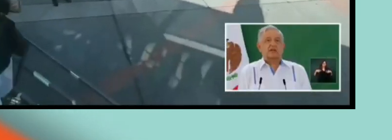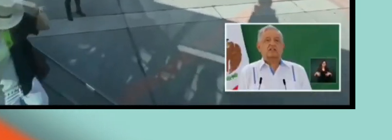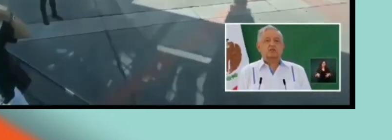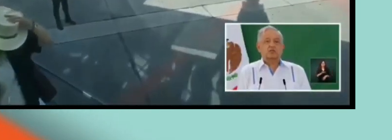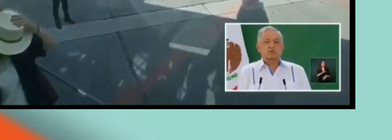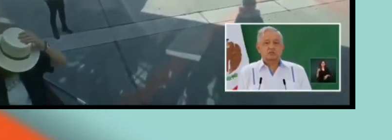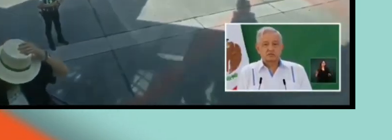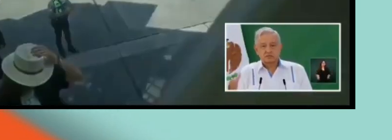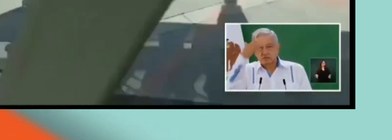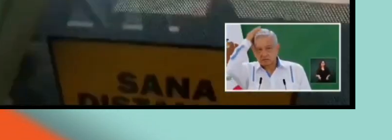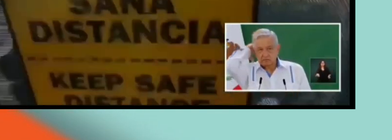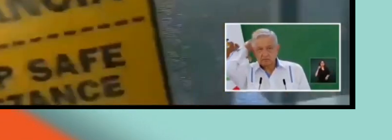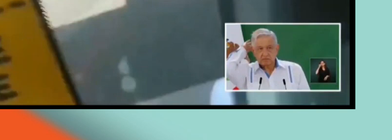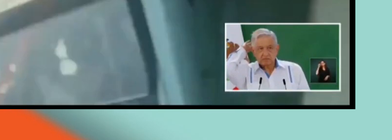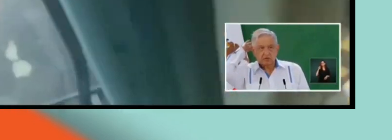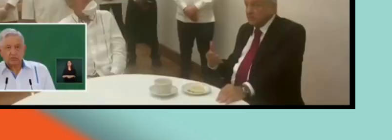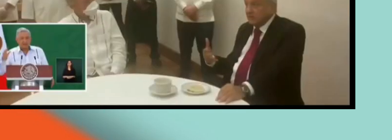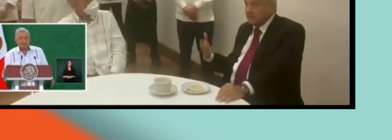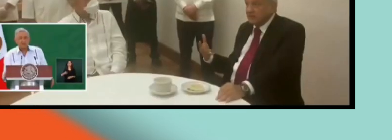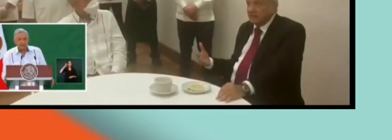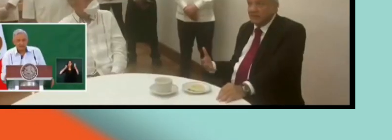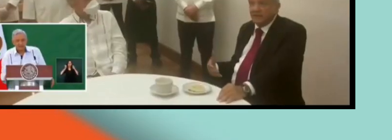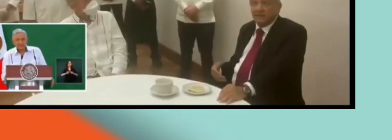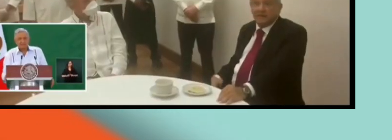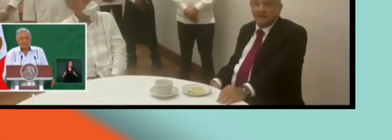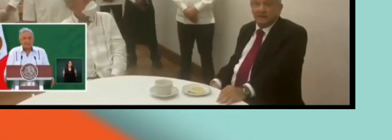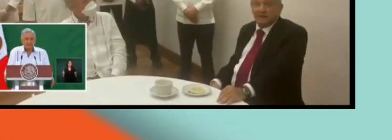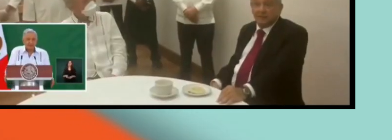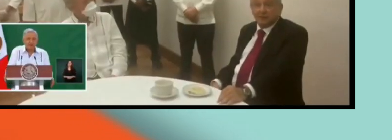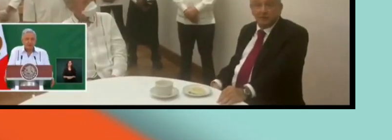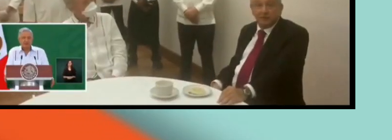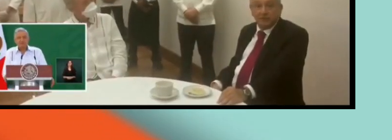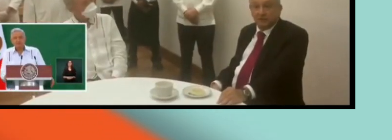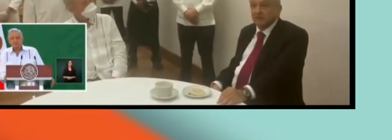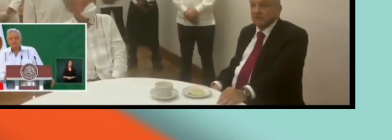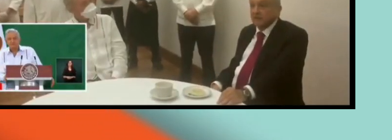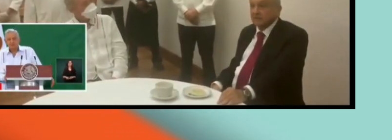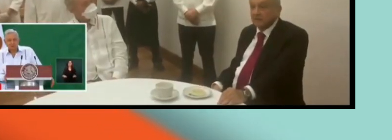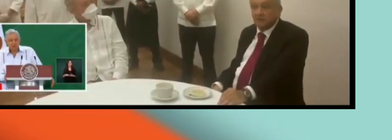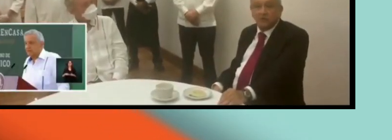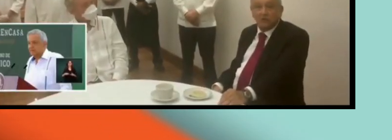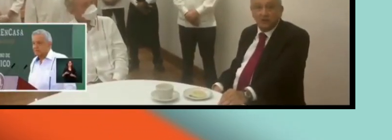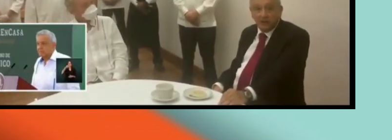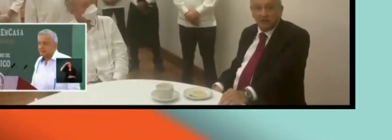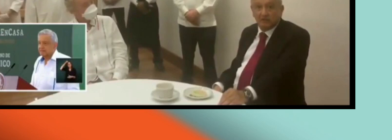otra actitud, otro peinado, hasta se encuinan, se ponen moco